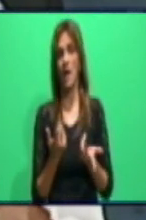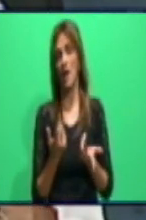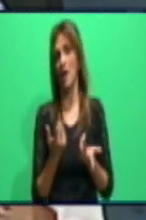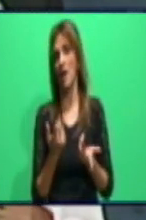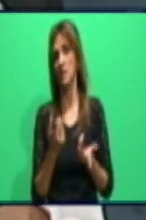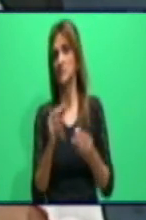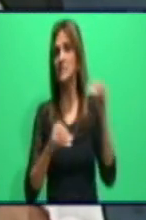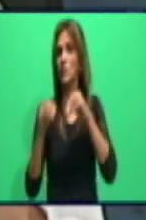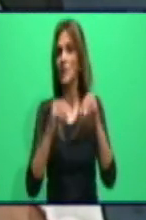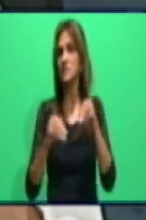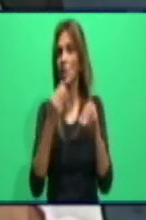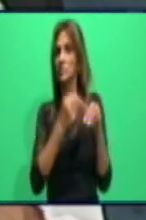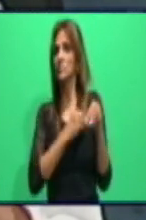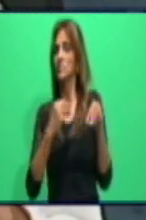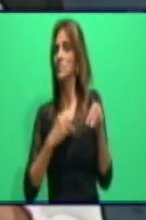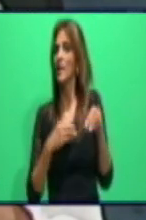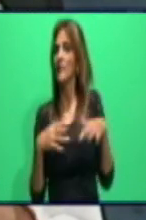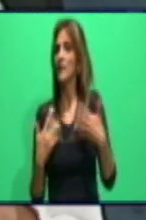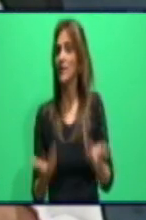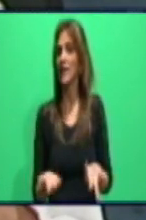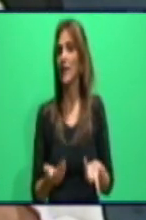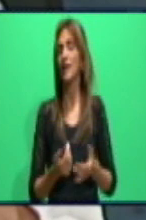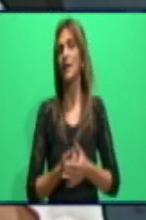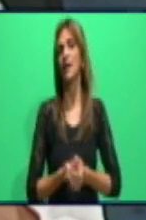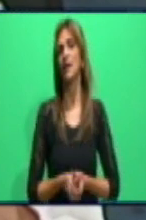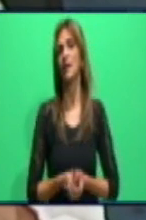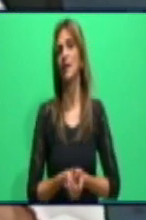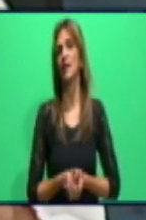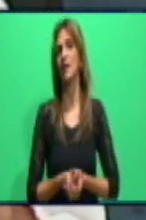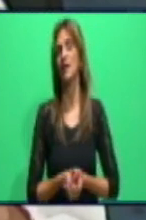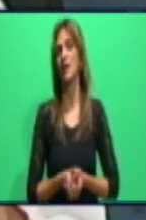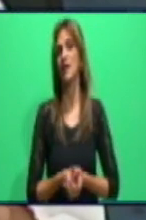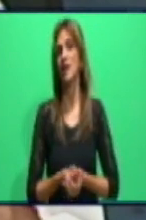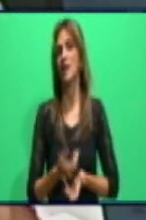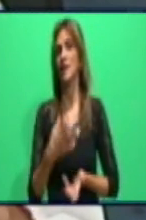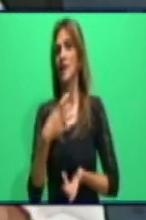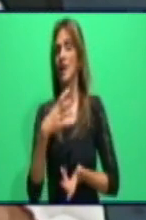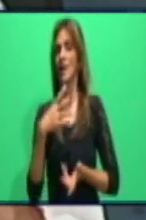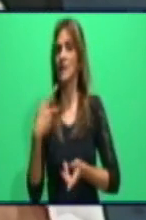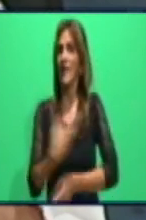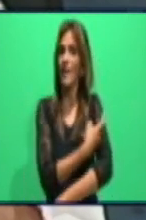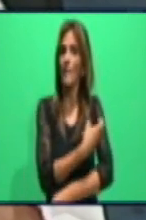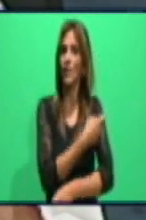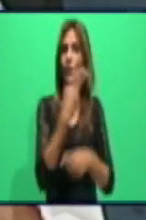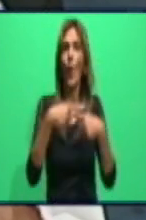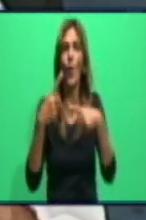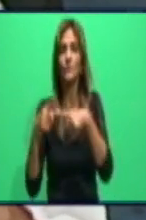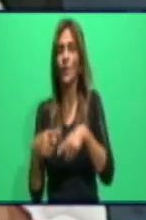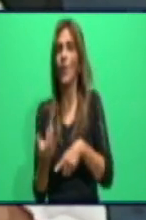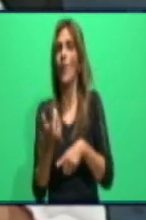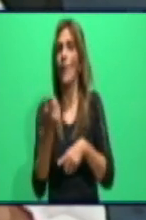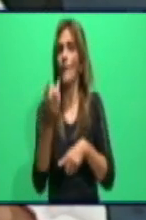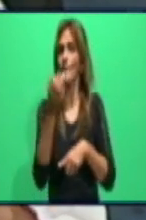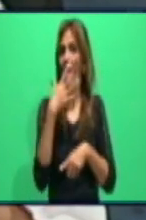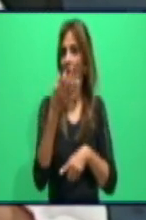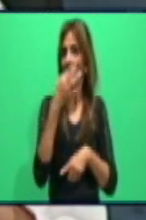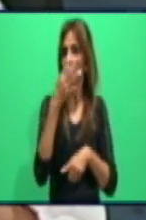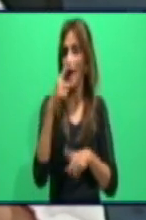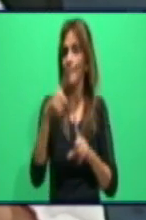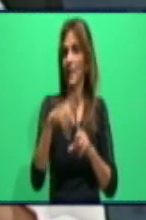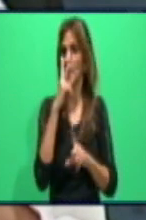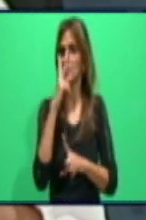el estudio de algún un inmunomodulador ya sea interferón factor de transferencia bio móvil